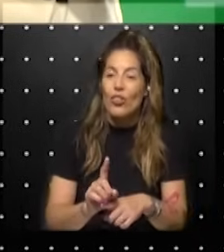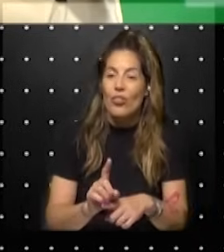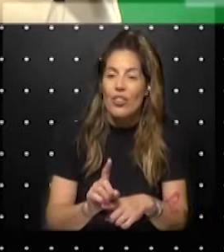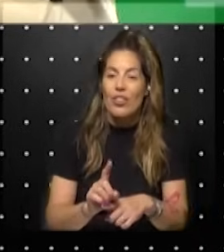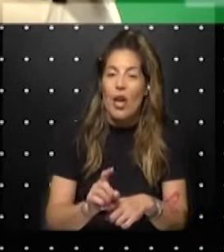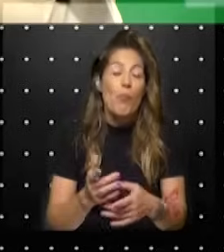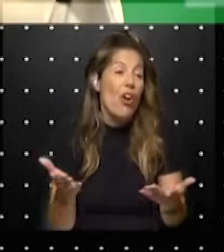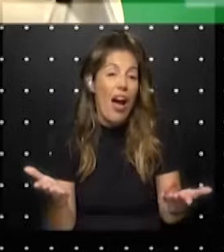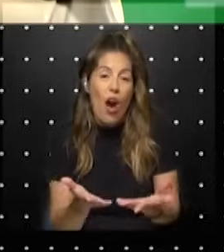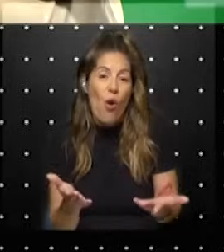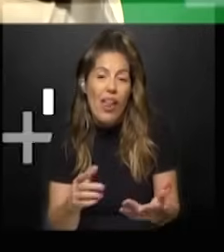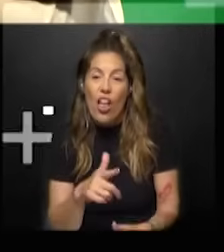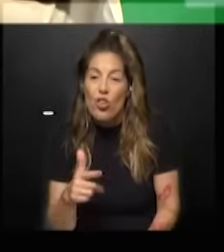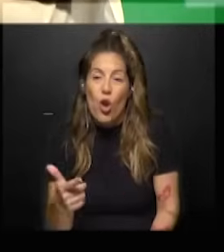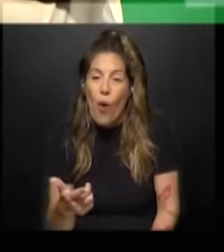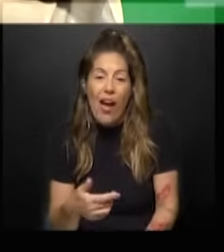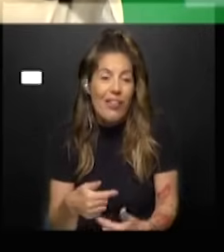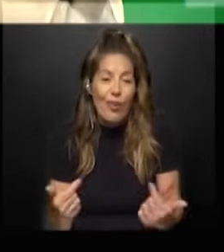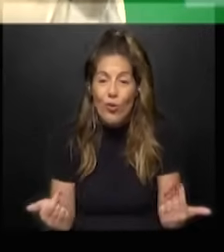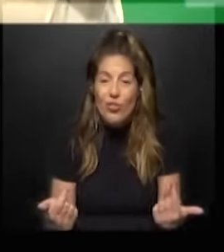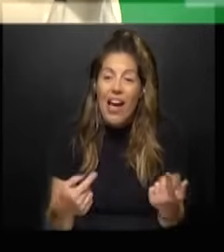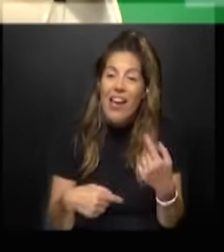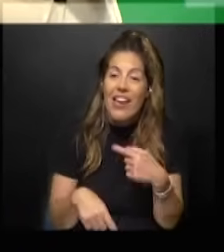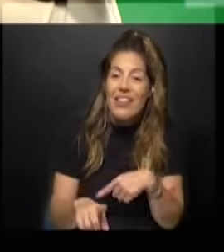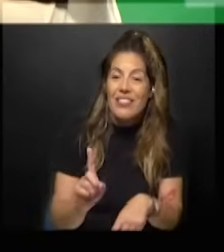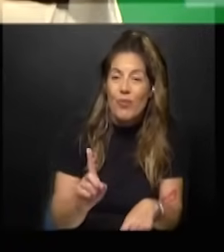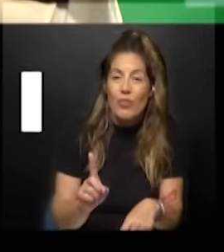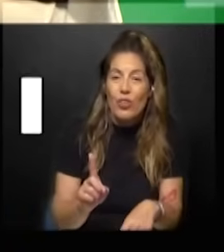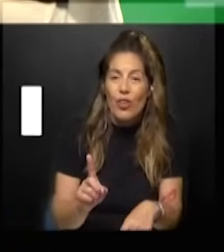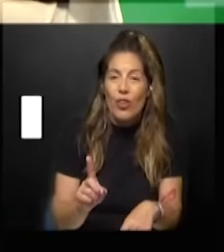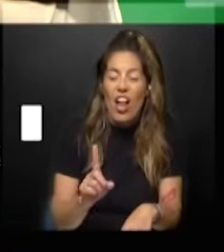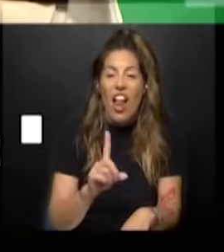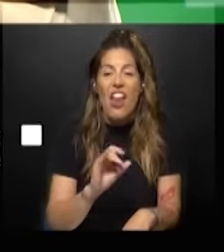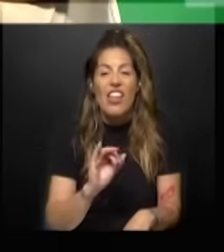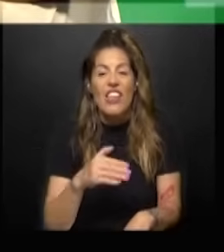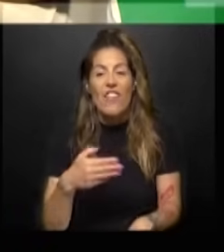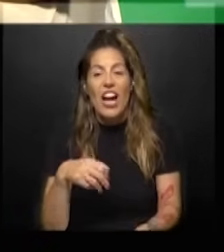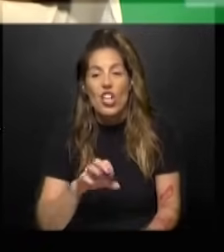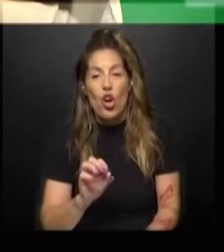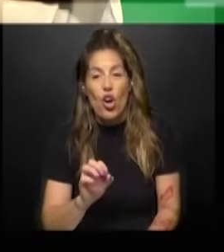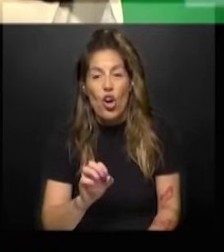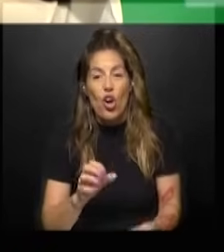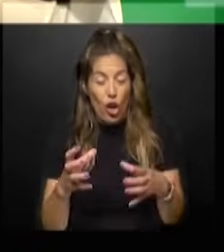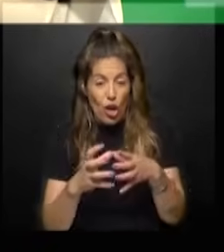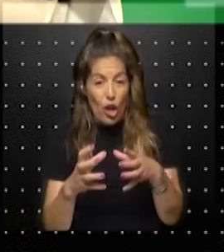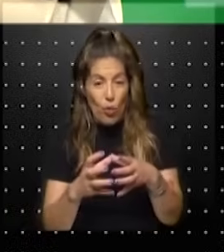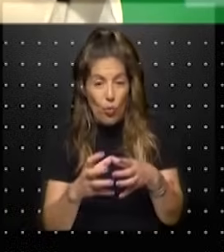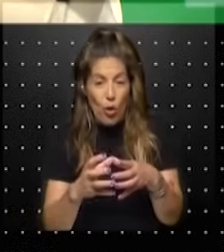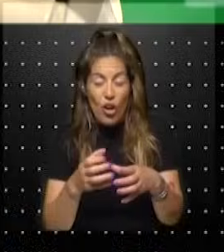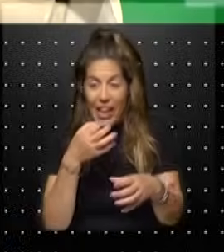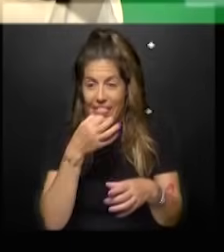1948, y por ahora no hay gran cosa, excepto del lado desde el Líbano con el Hezbollah, que han